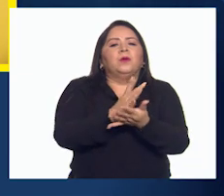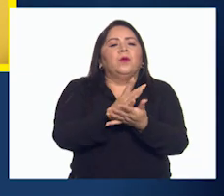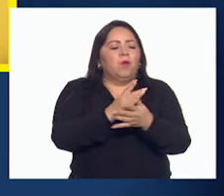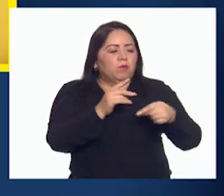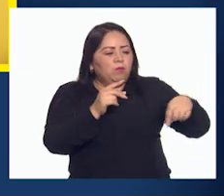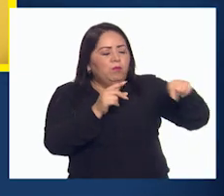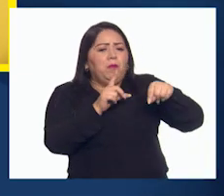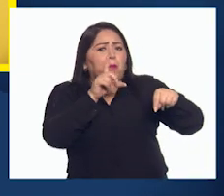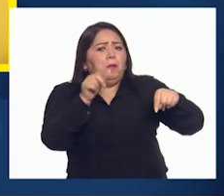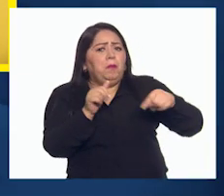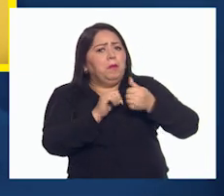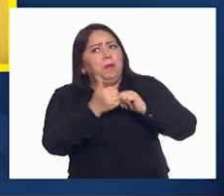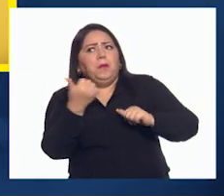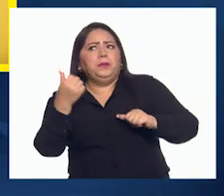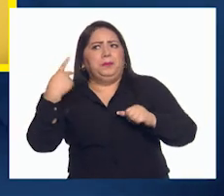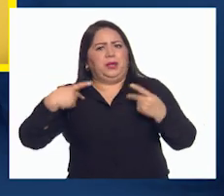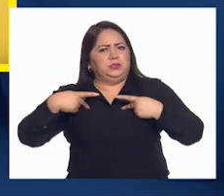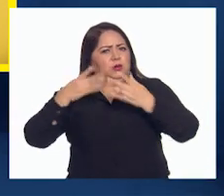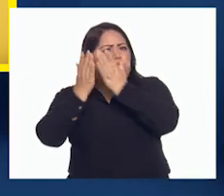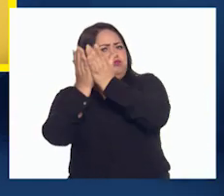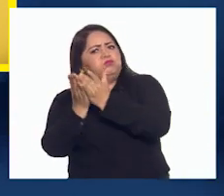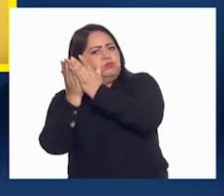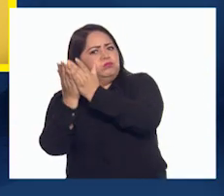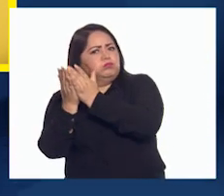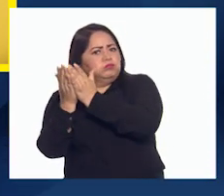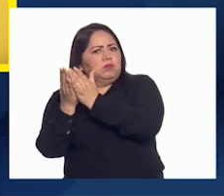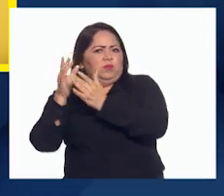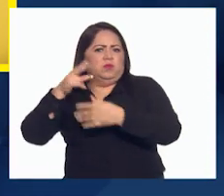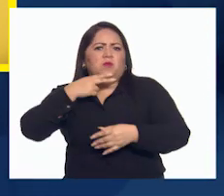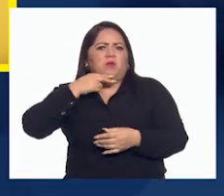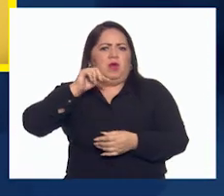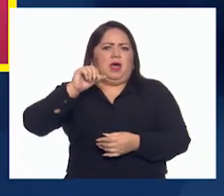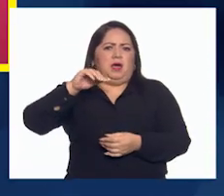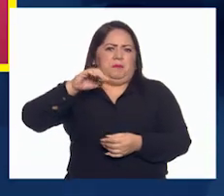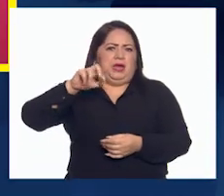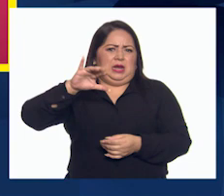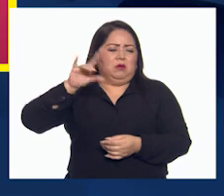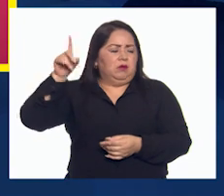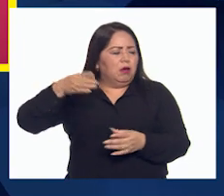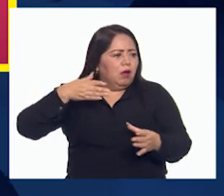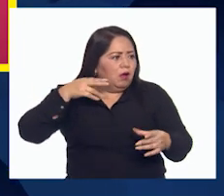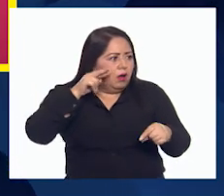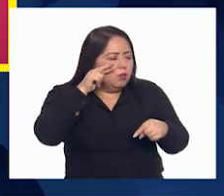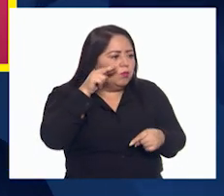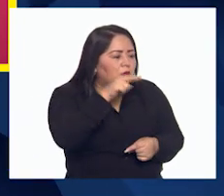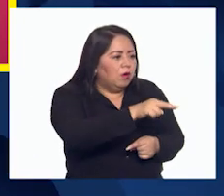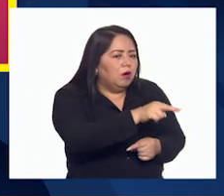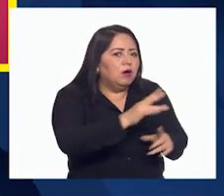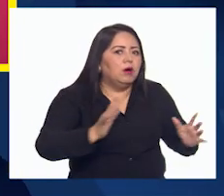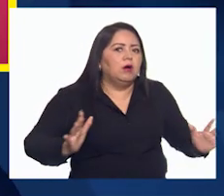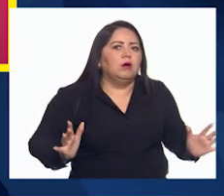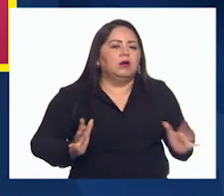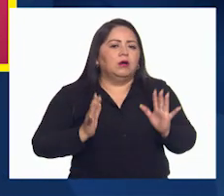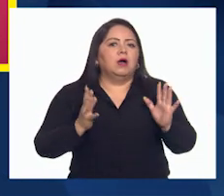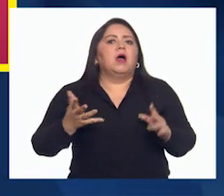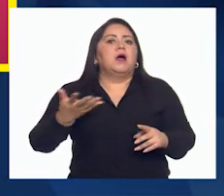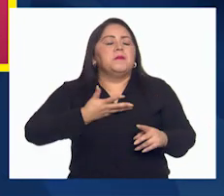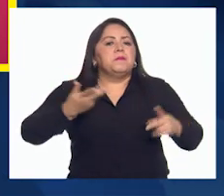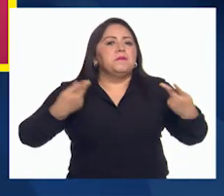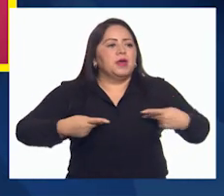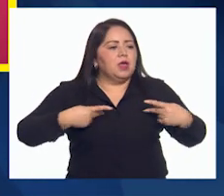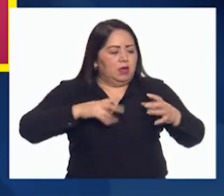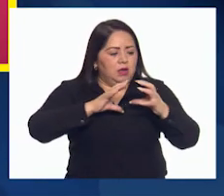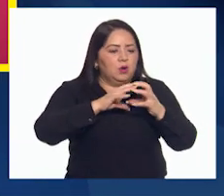llegó después de que otro viajero y navegante de nombre Américo Vespucio diera la información suficiente para saber que se trataba de